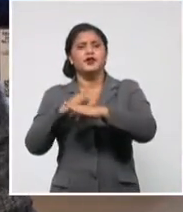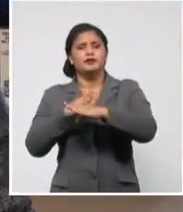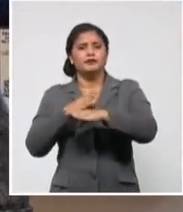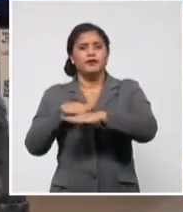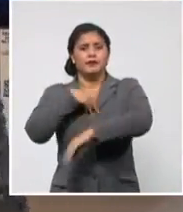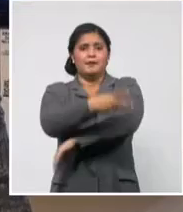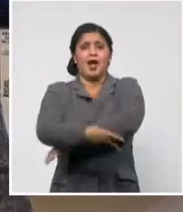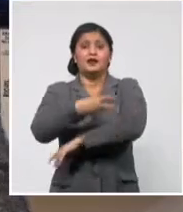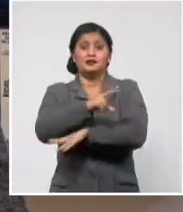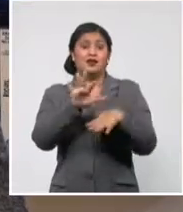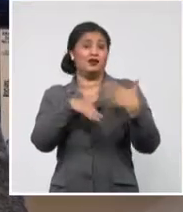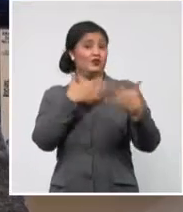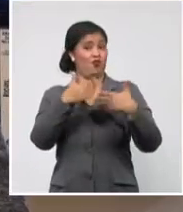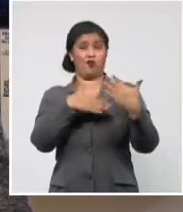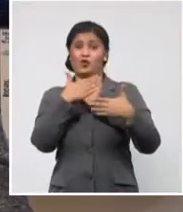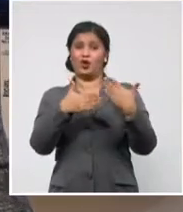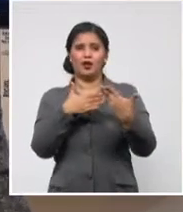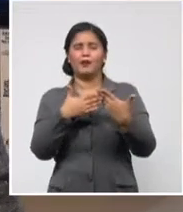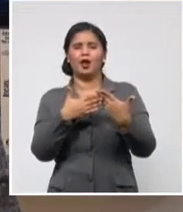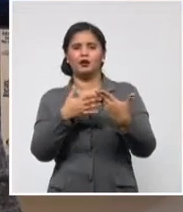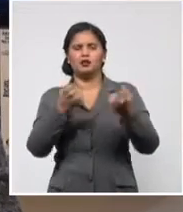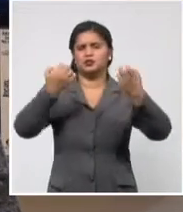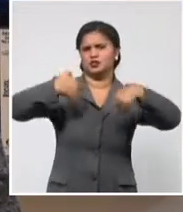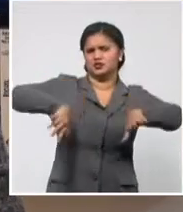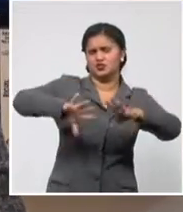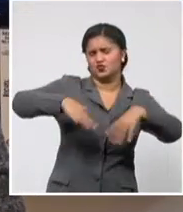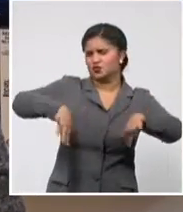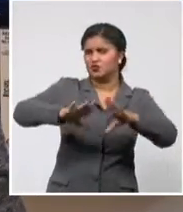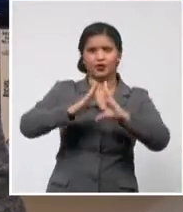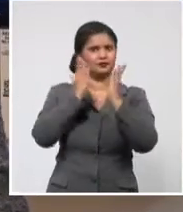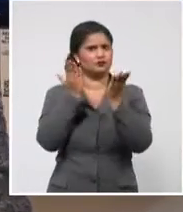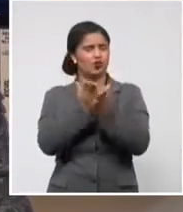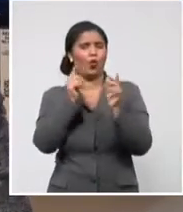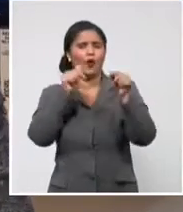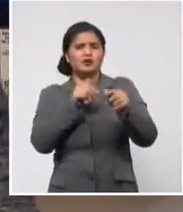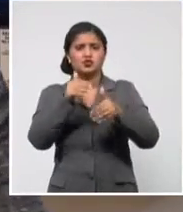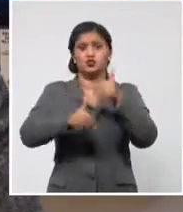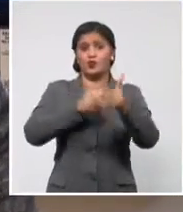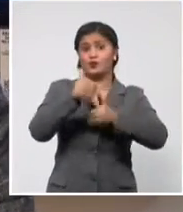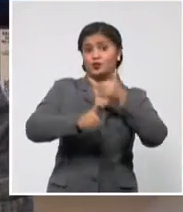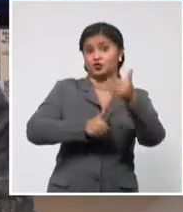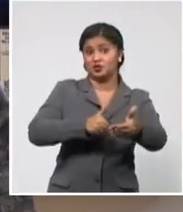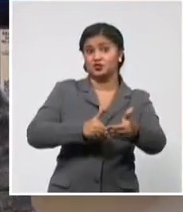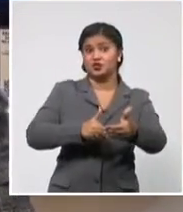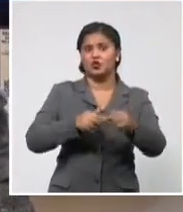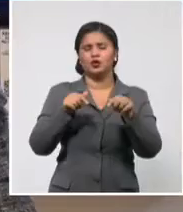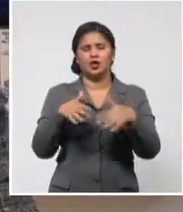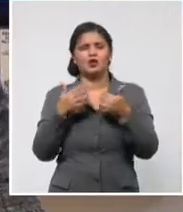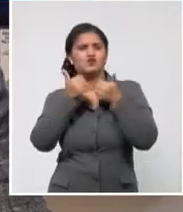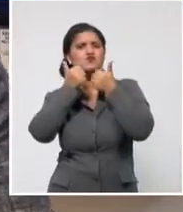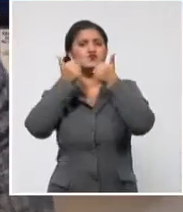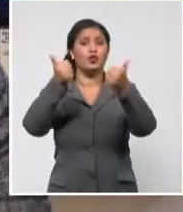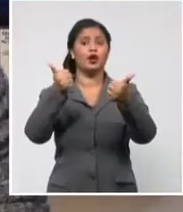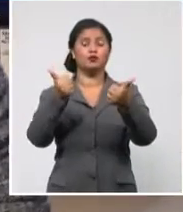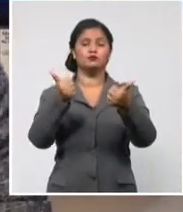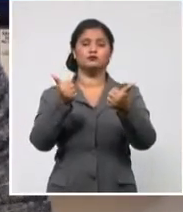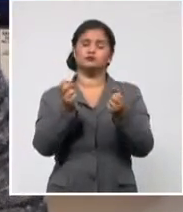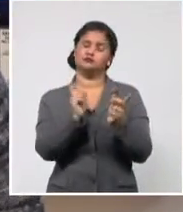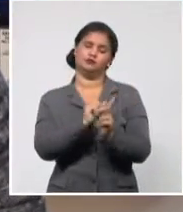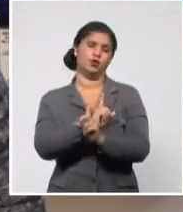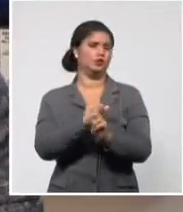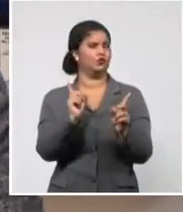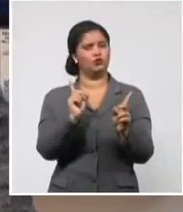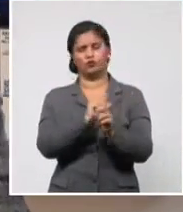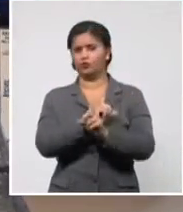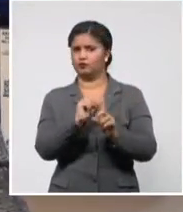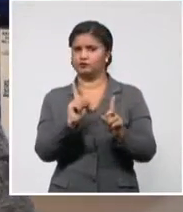reforma constitucional. Es decir, son procesos que, si bien no garantizan para nada la llegada al